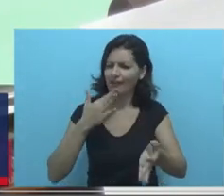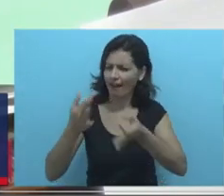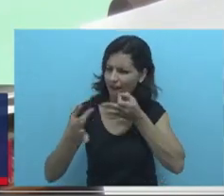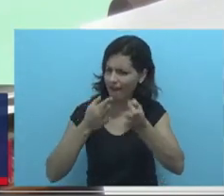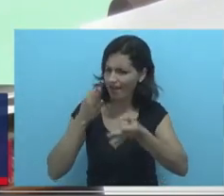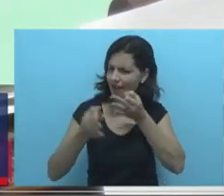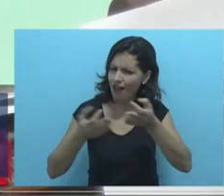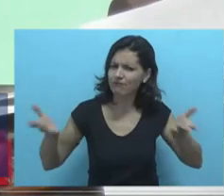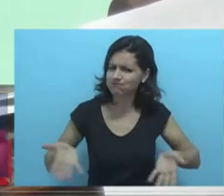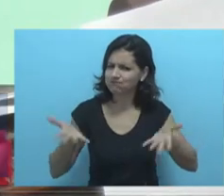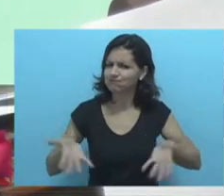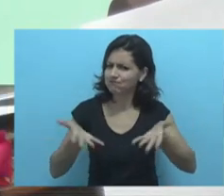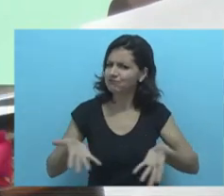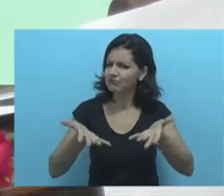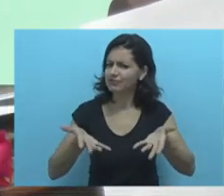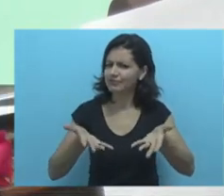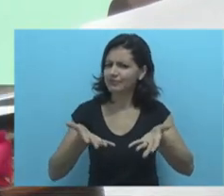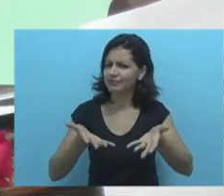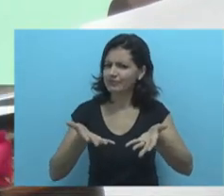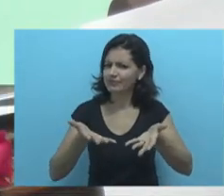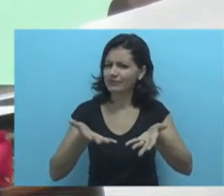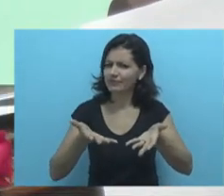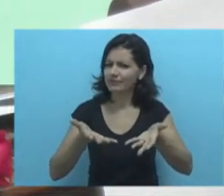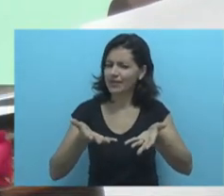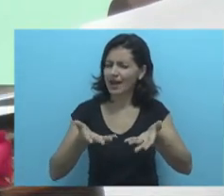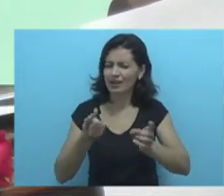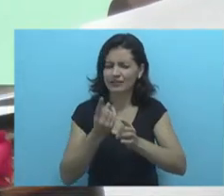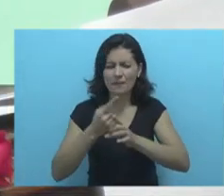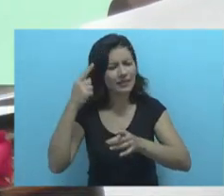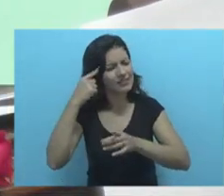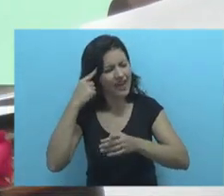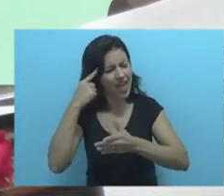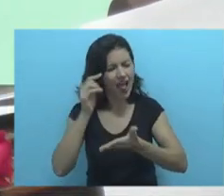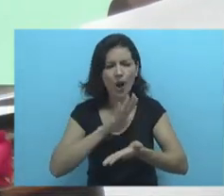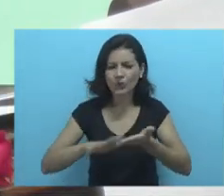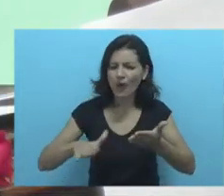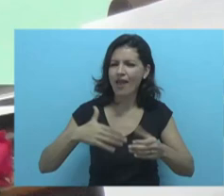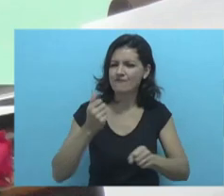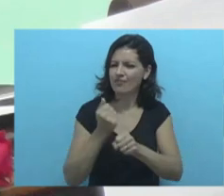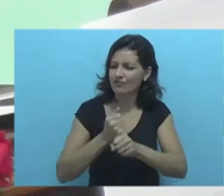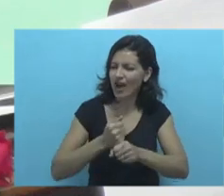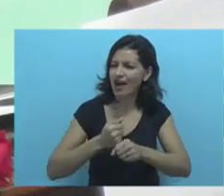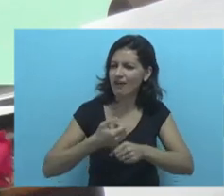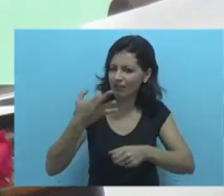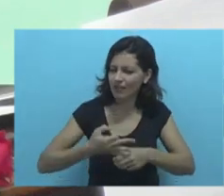de motivarnos a través de las ideas y de la acción concreta. Ese Miguel